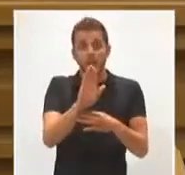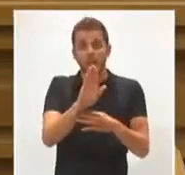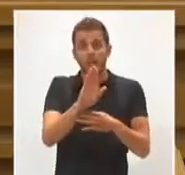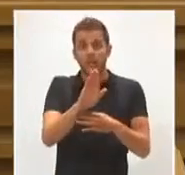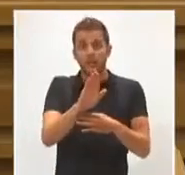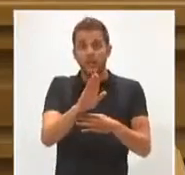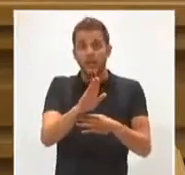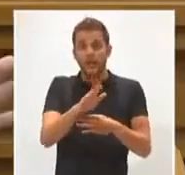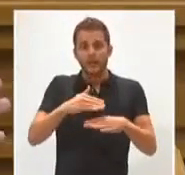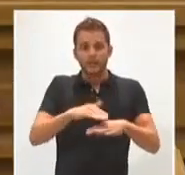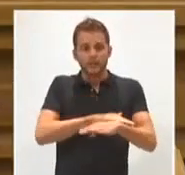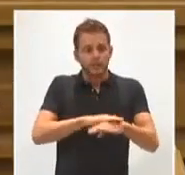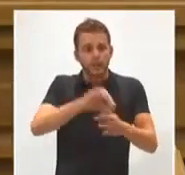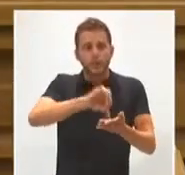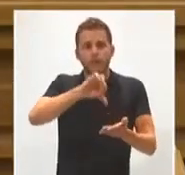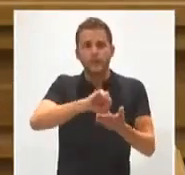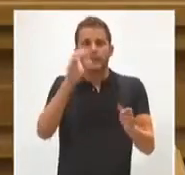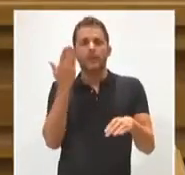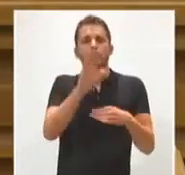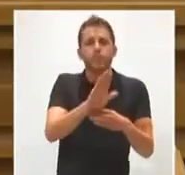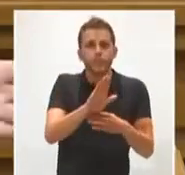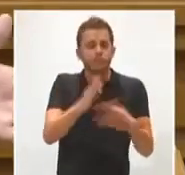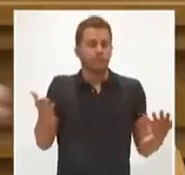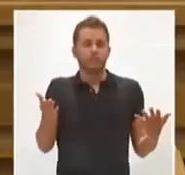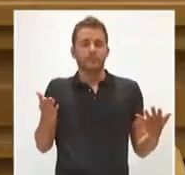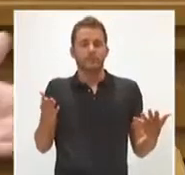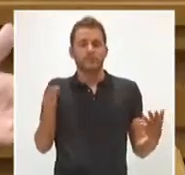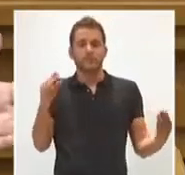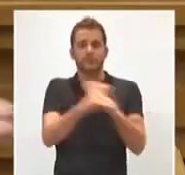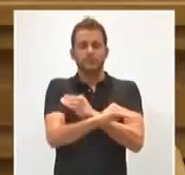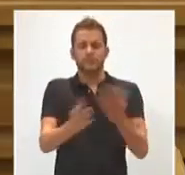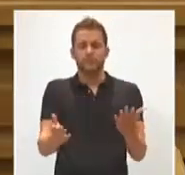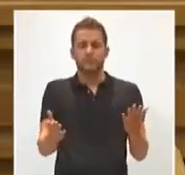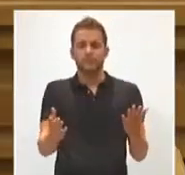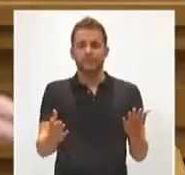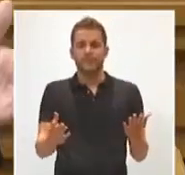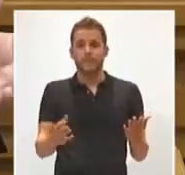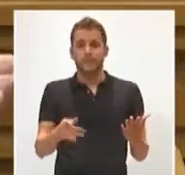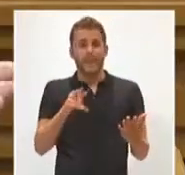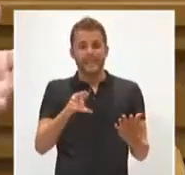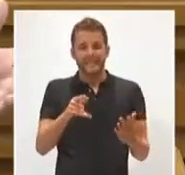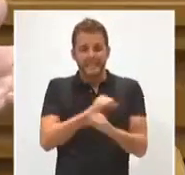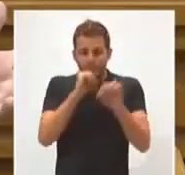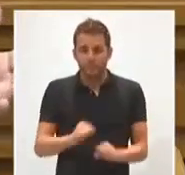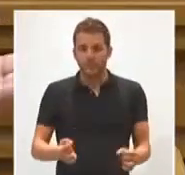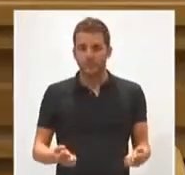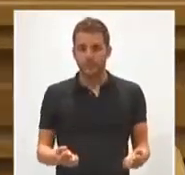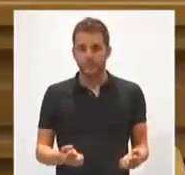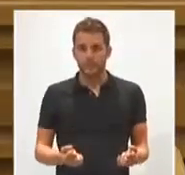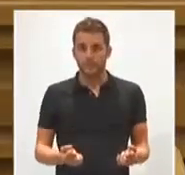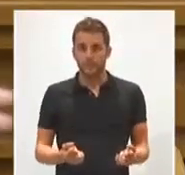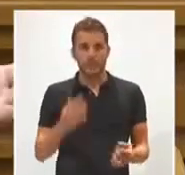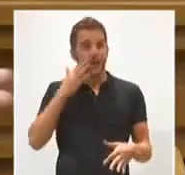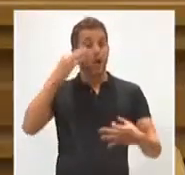nos para mandar esto no puede ser pero es una contradicción es en sí mismo una imposibilidad no